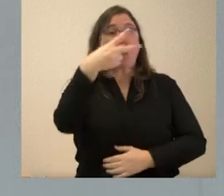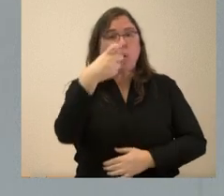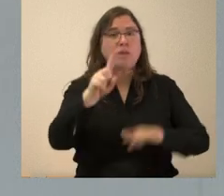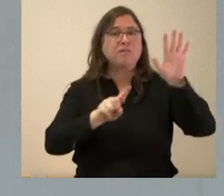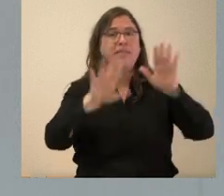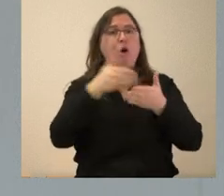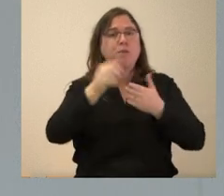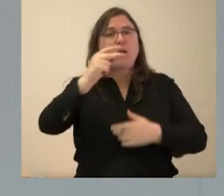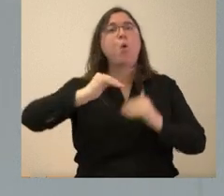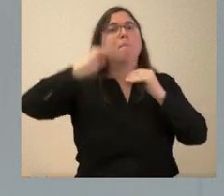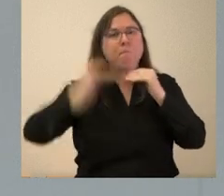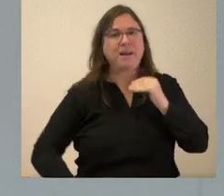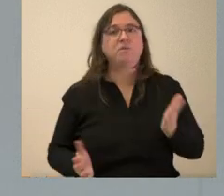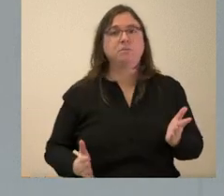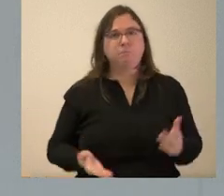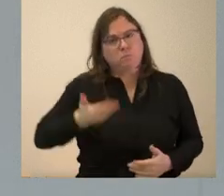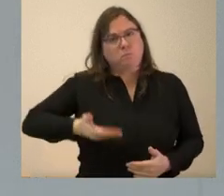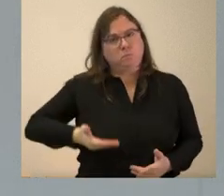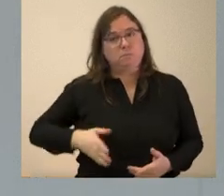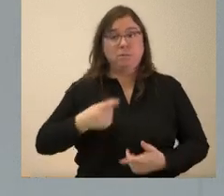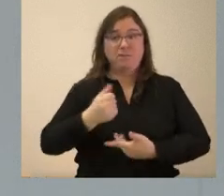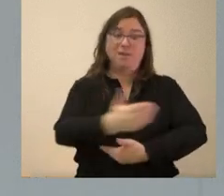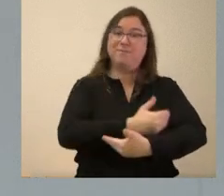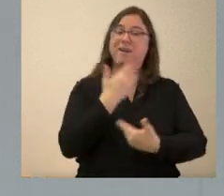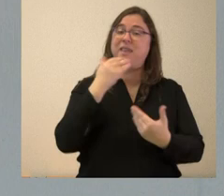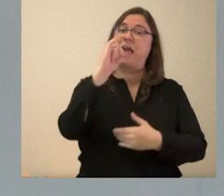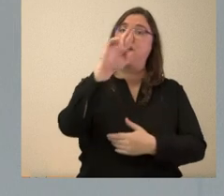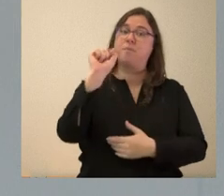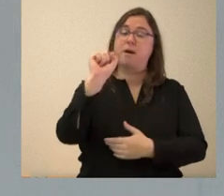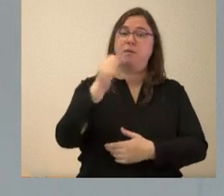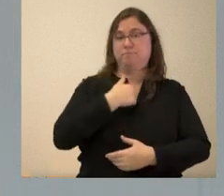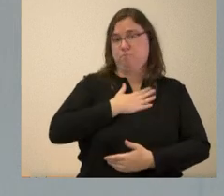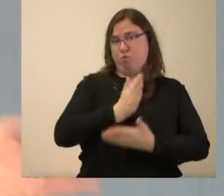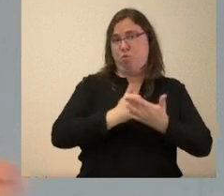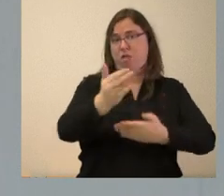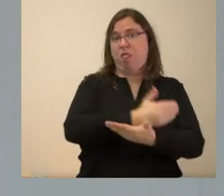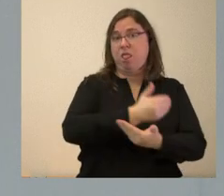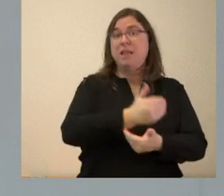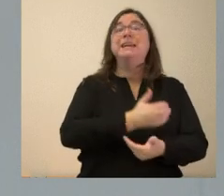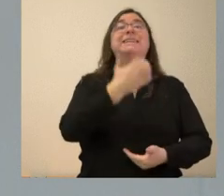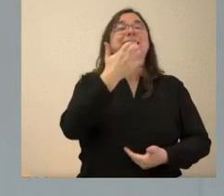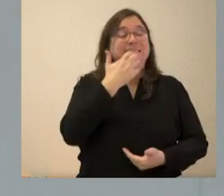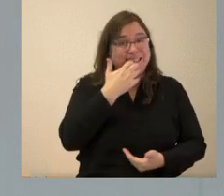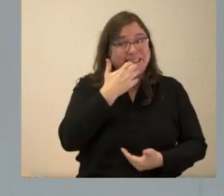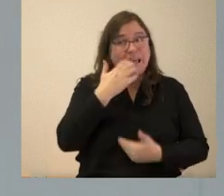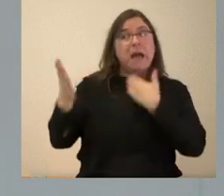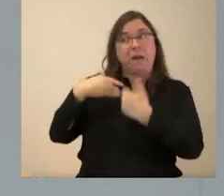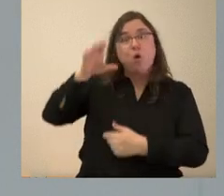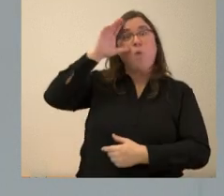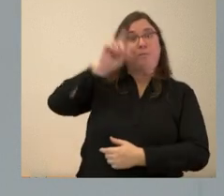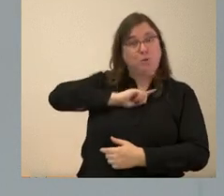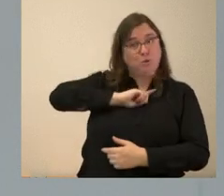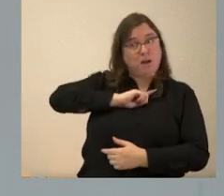de euros una cifra muy importante que tiene que ver con esta recaudación tributaria para nuestra comunidad Autónoma Por otra parte si nos hubieran escuchado les hubiéramos dicho